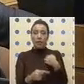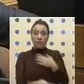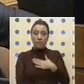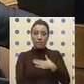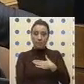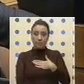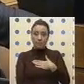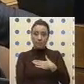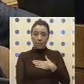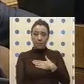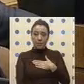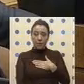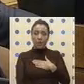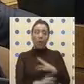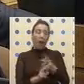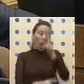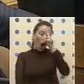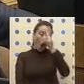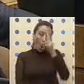día hacer un homenaje,